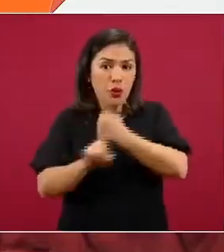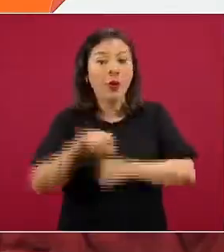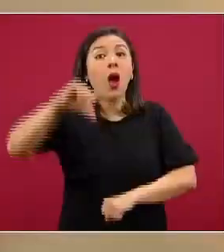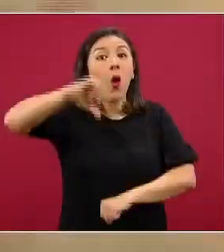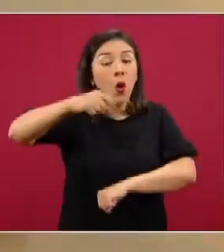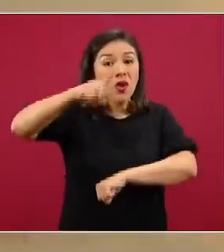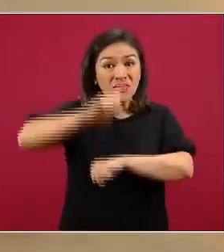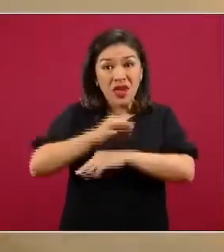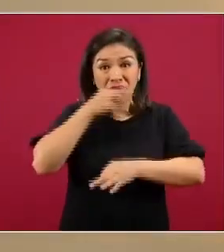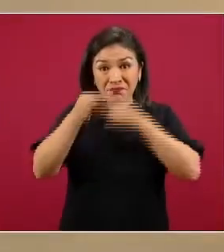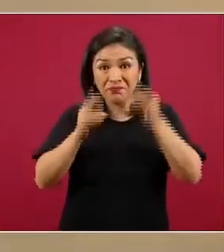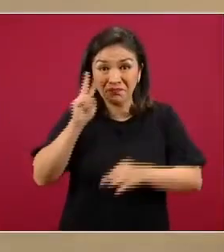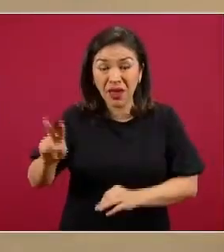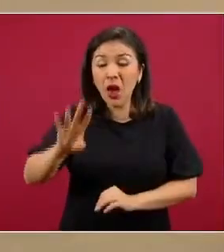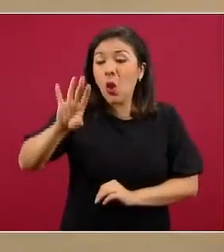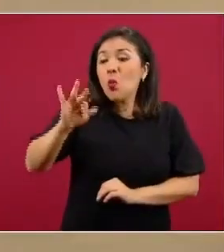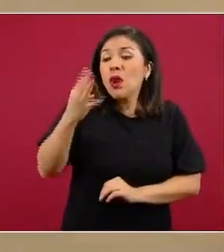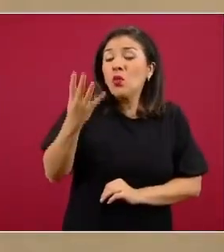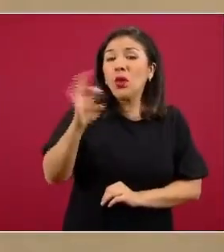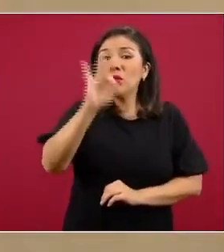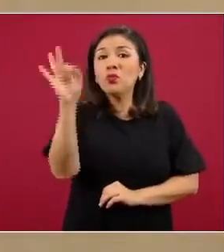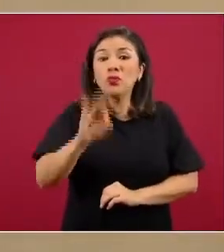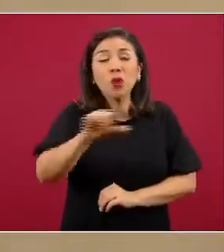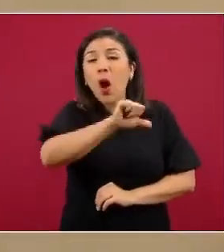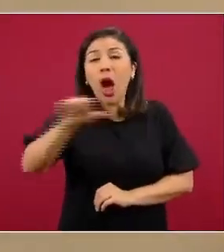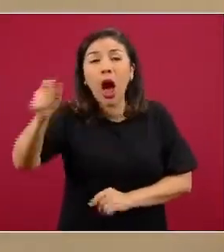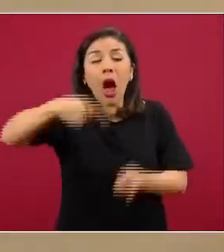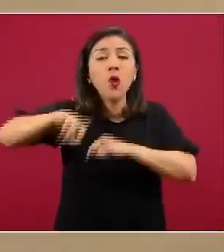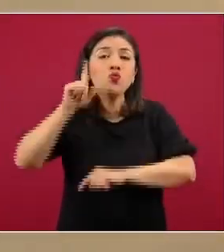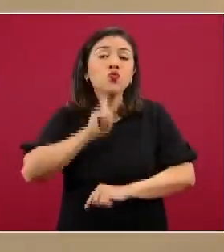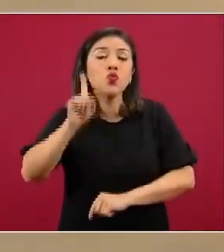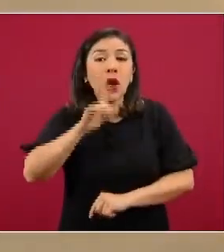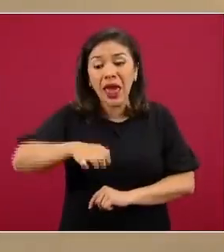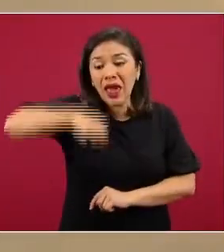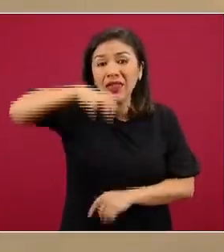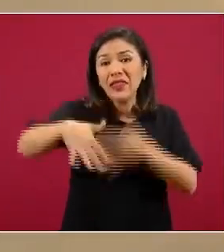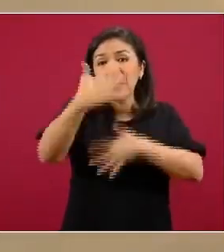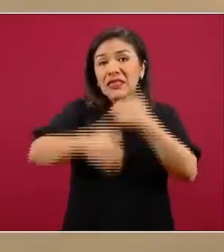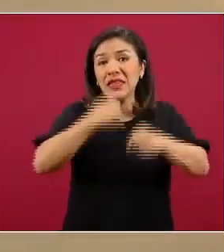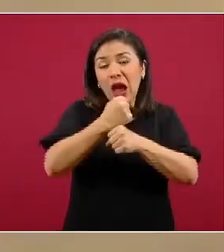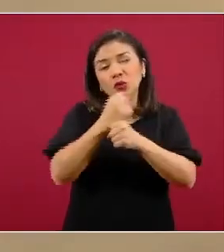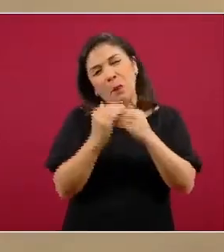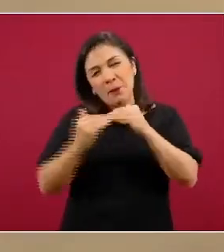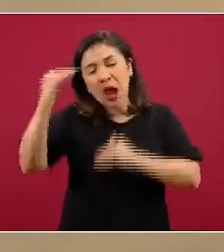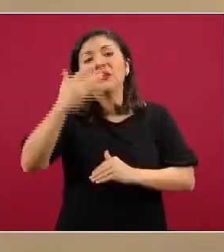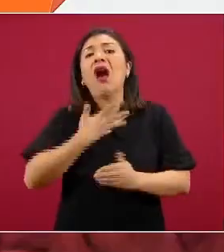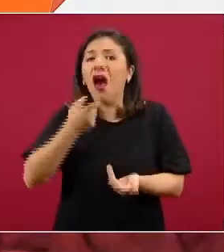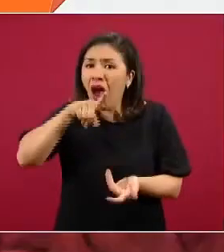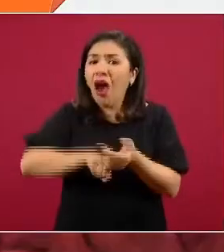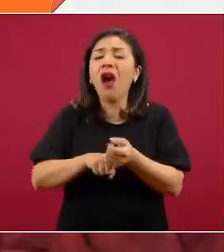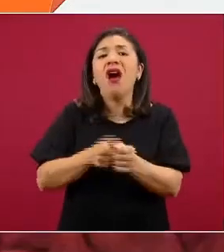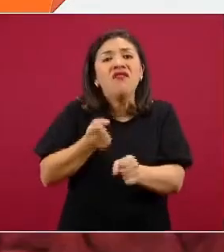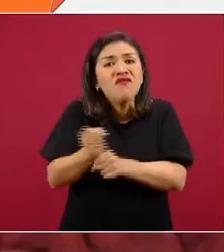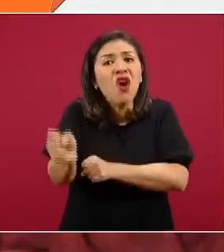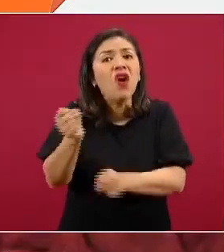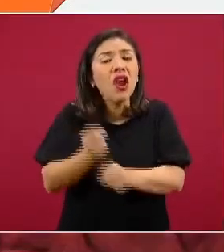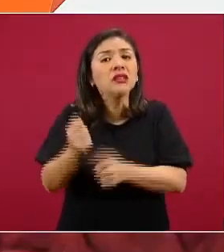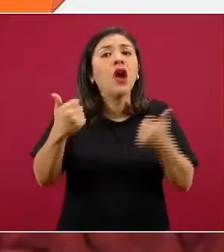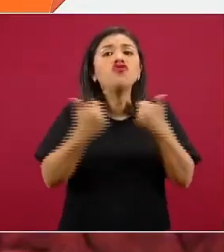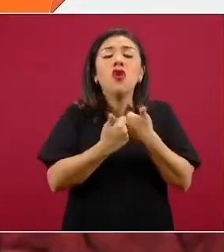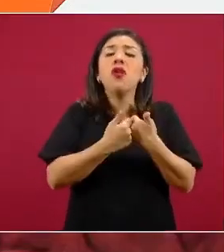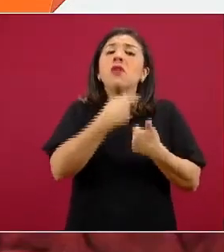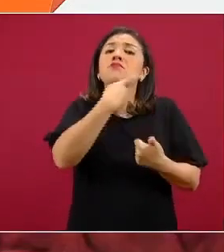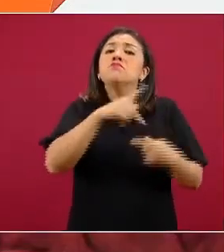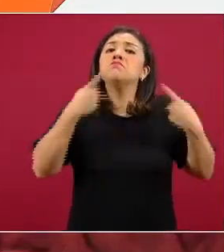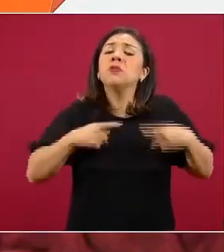día de hoy, 44% de las mujeres de 15 años y más ha enfrentado violencia por parte de su pareja,